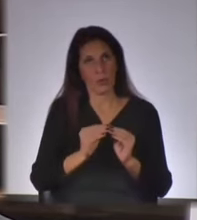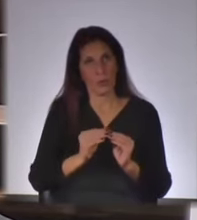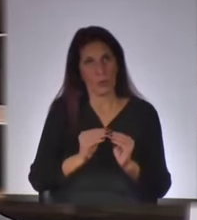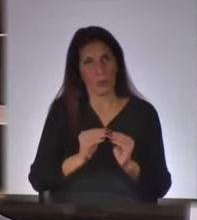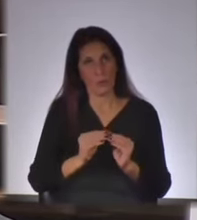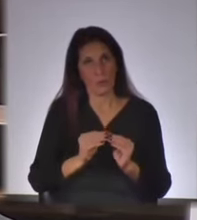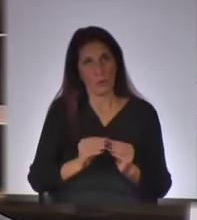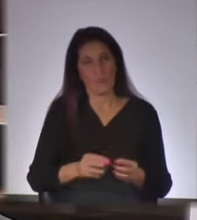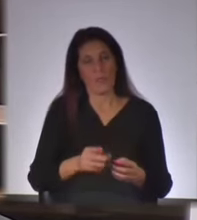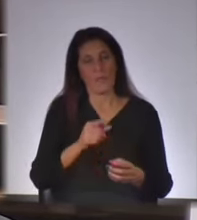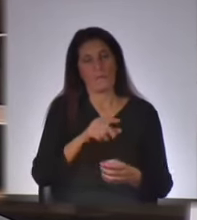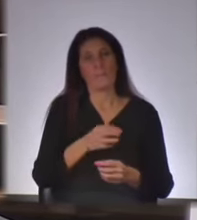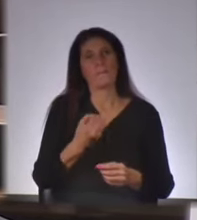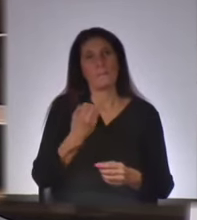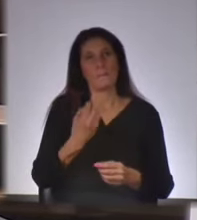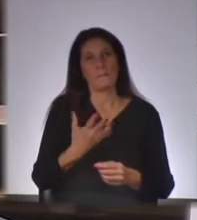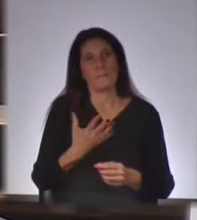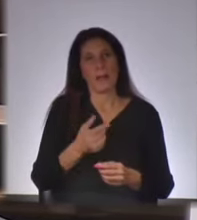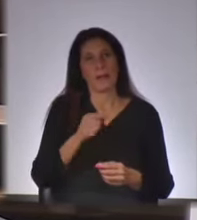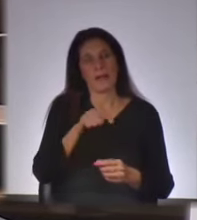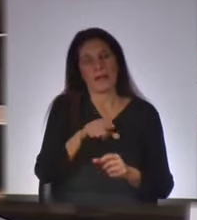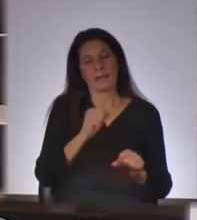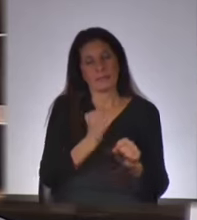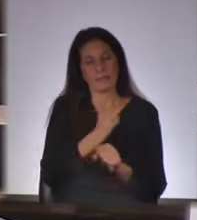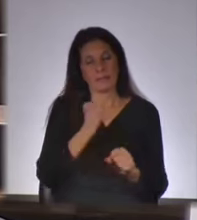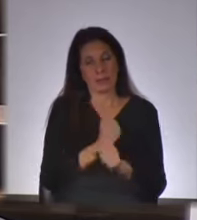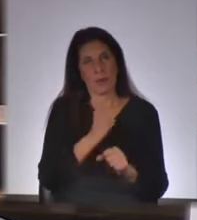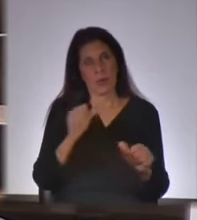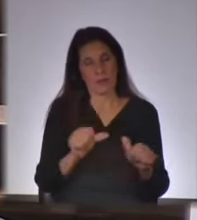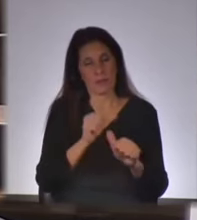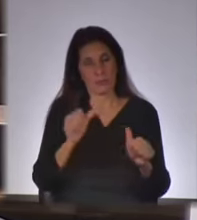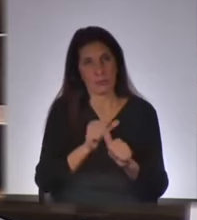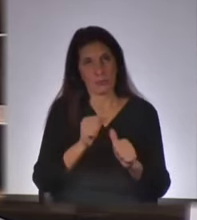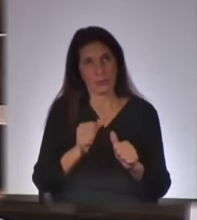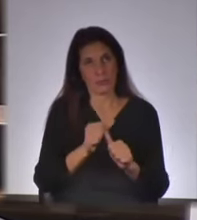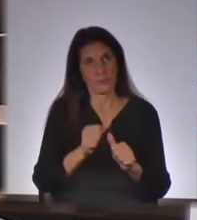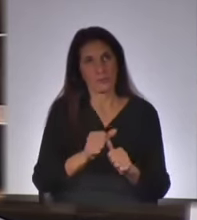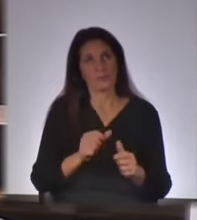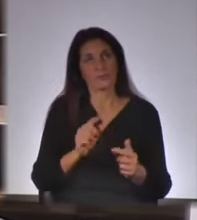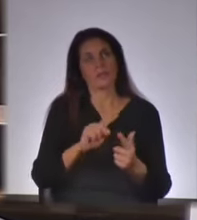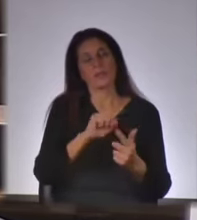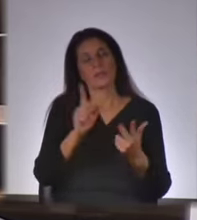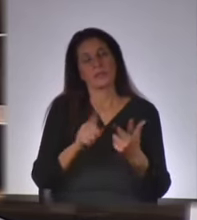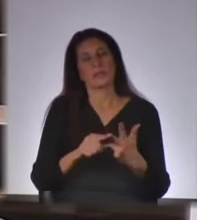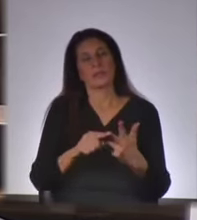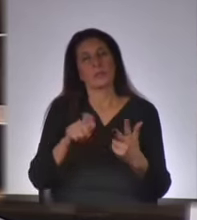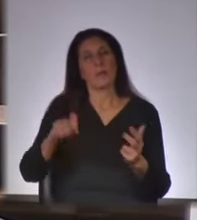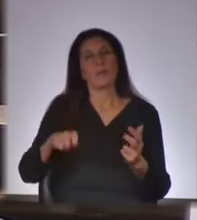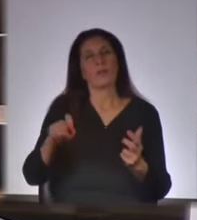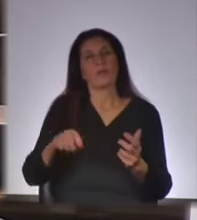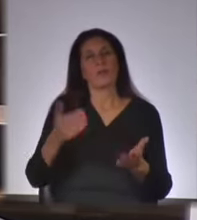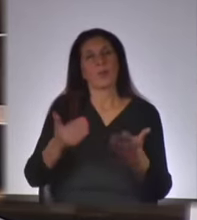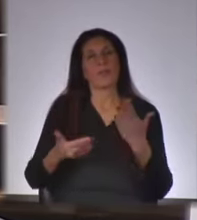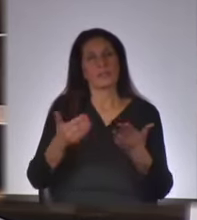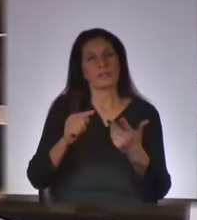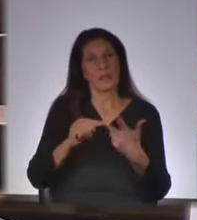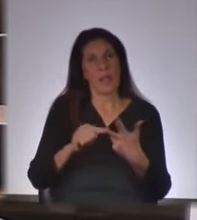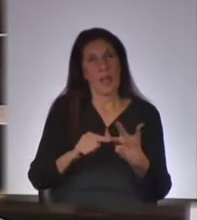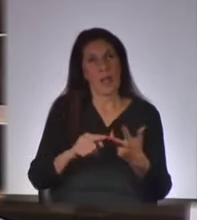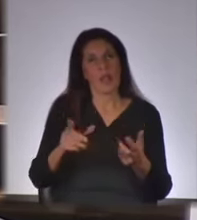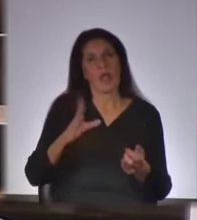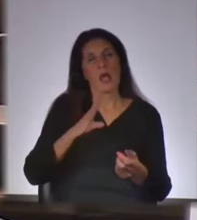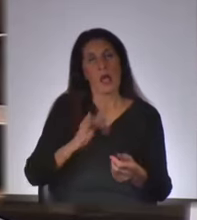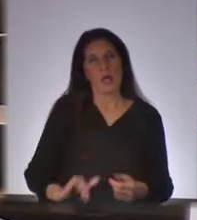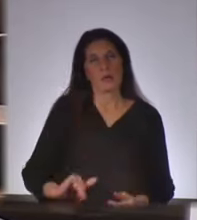la ejecución de esos trabajos y podrá tomar las medidas y el poder judicial tiene una gran deuda